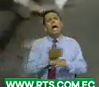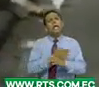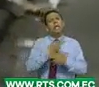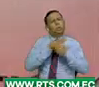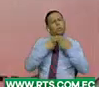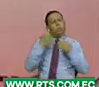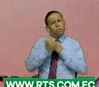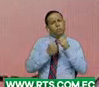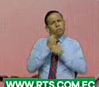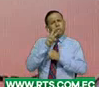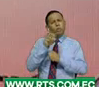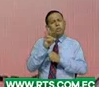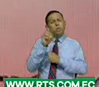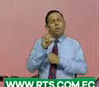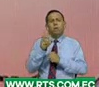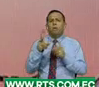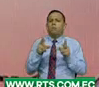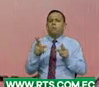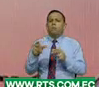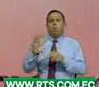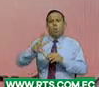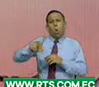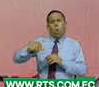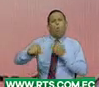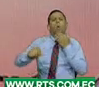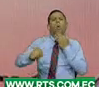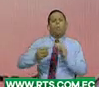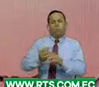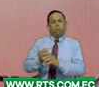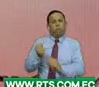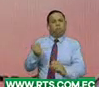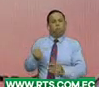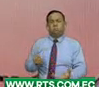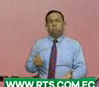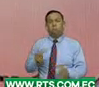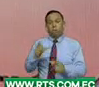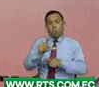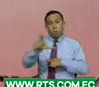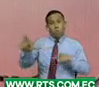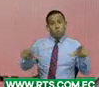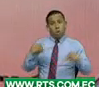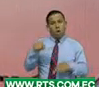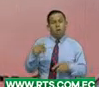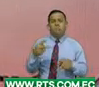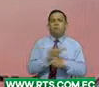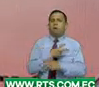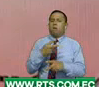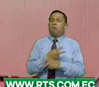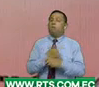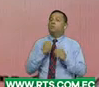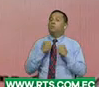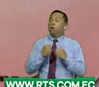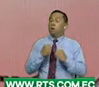ocurrió otro robo pero con un cuchillo un sector donde muchos temen a salir de sus casas